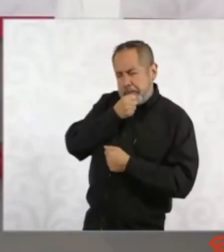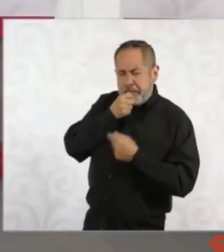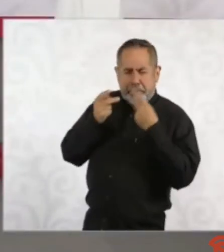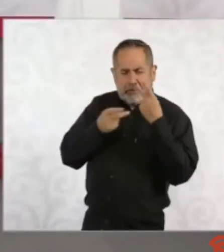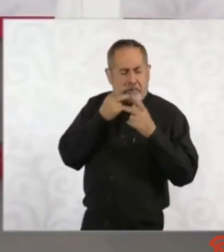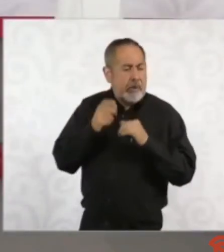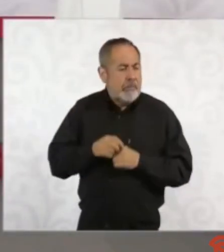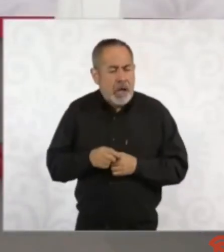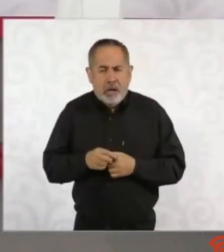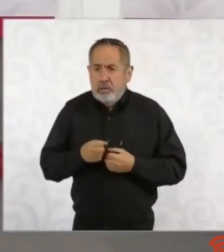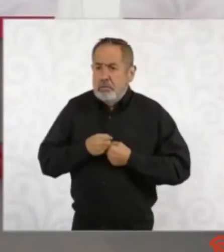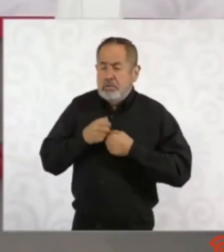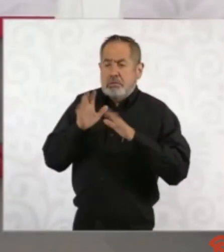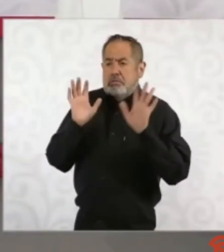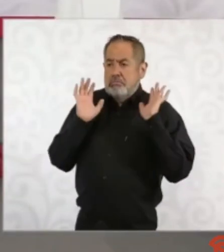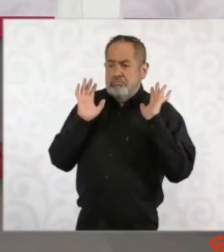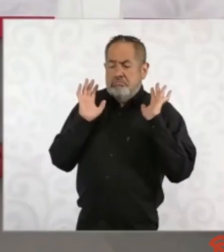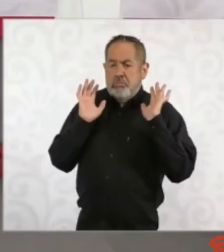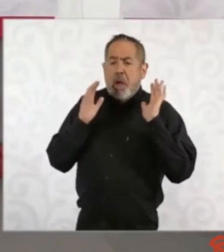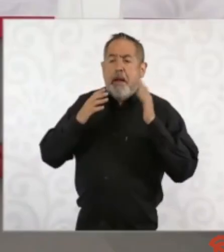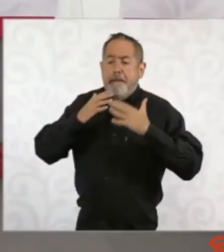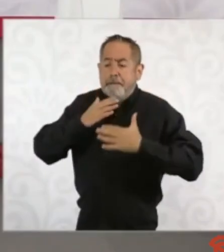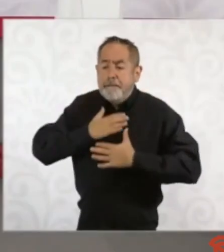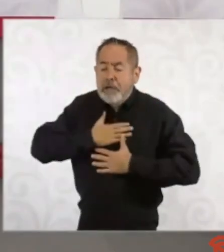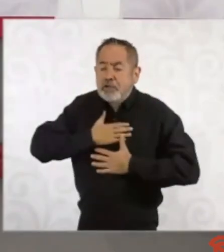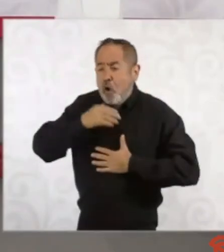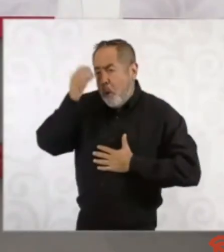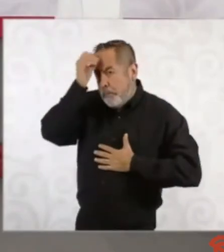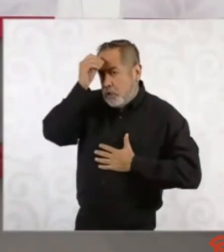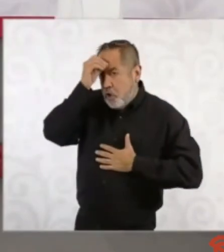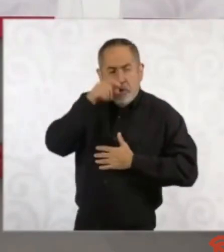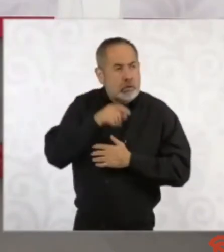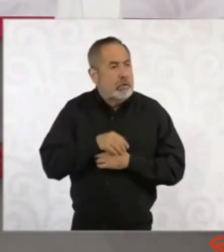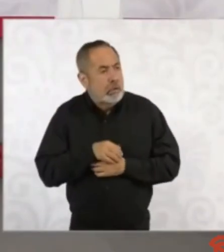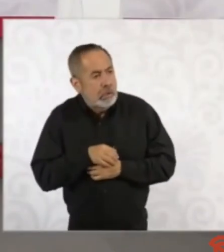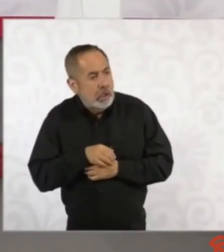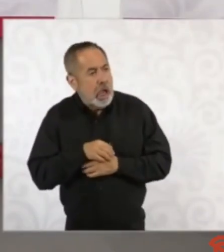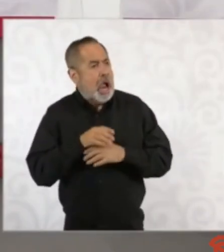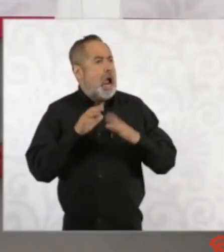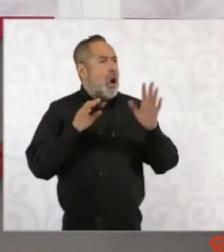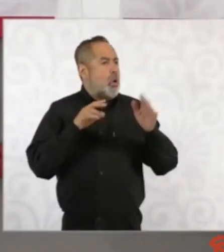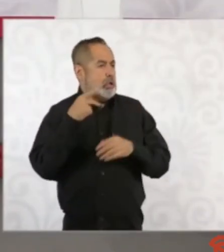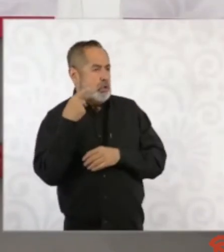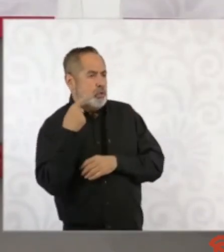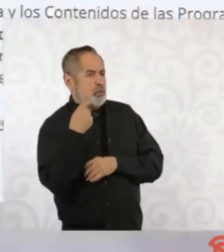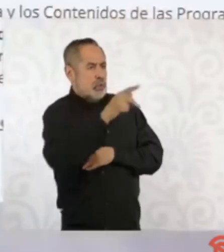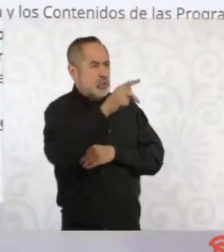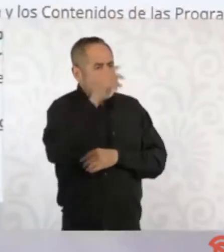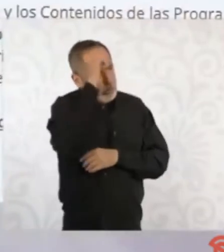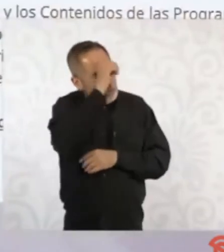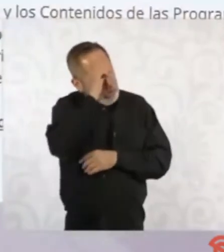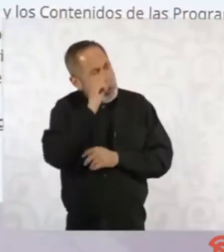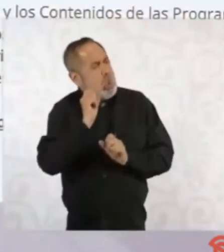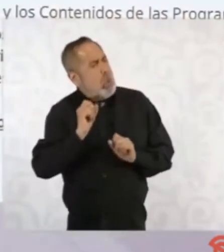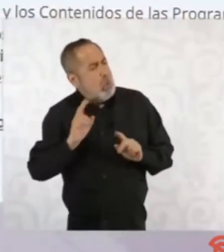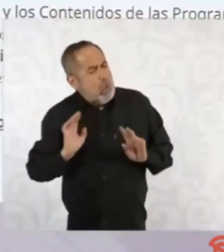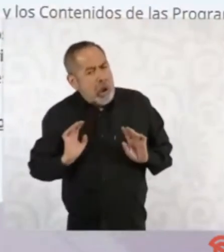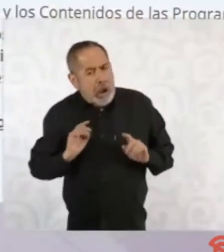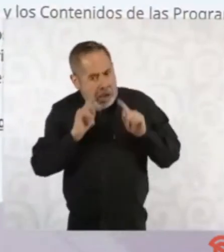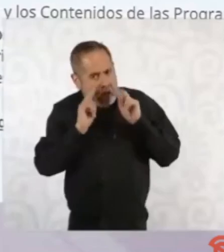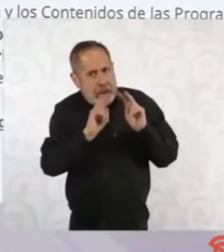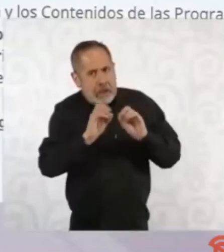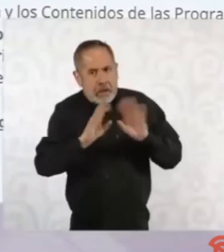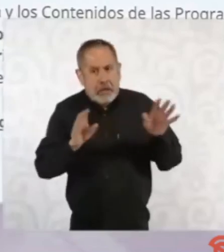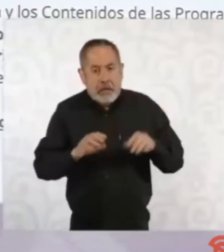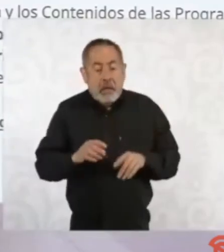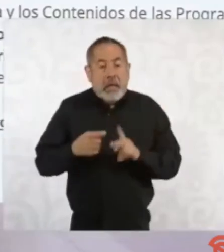conductora expresa de forma indistinta sus opiniones de mensajes noticiosos. Dichos elementos se deberán incorporar al